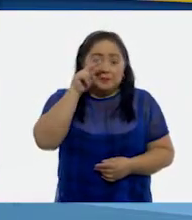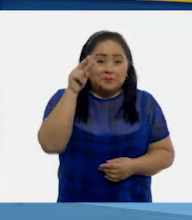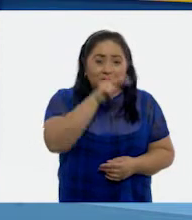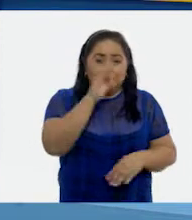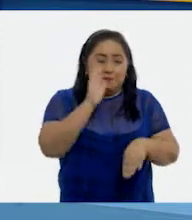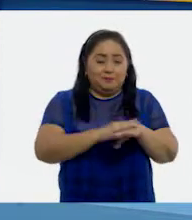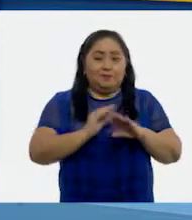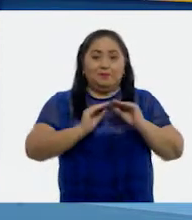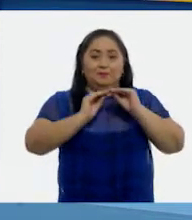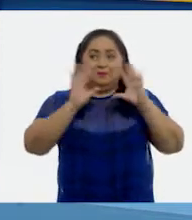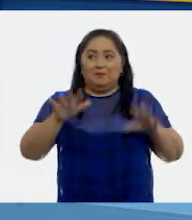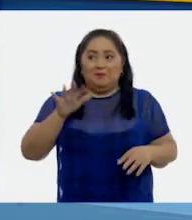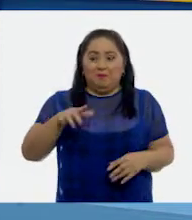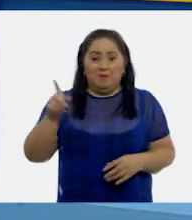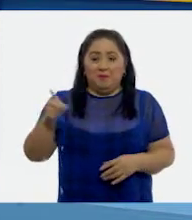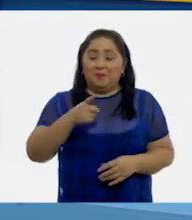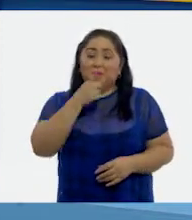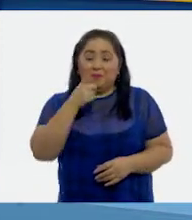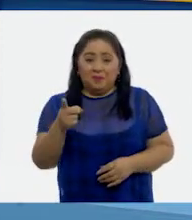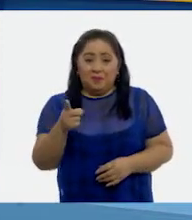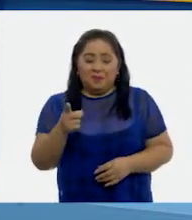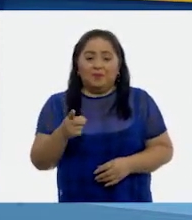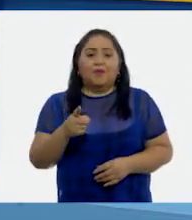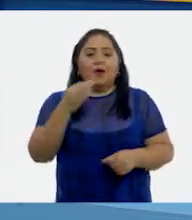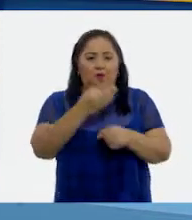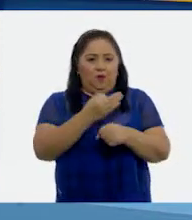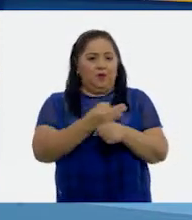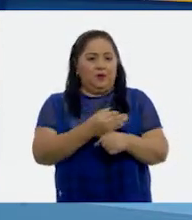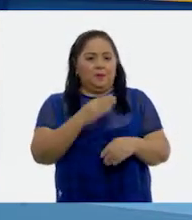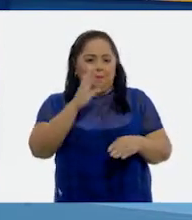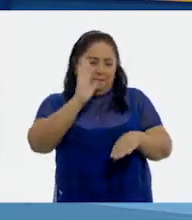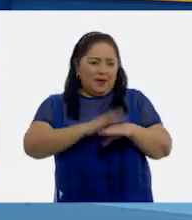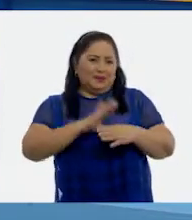claridad a lo que acabas de decir, entremos en materia.